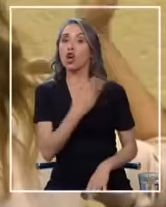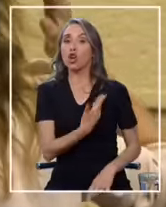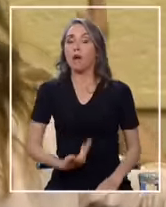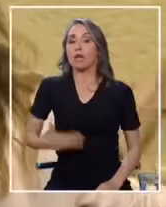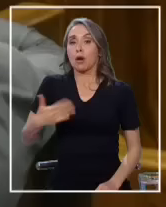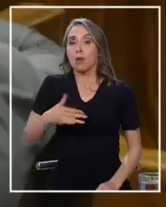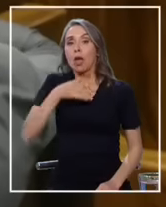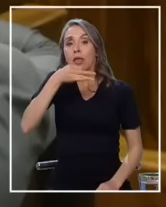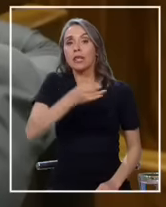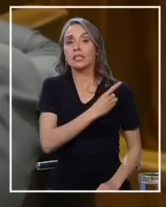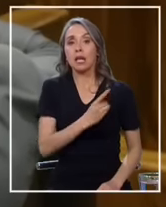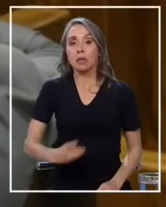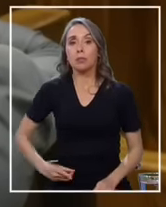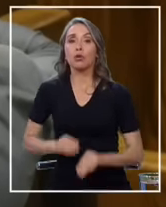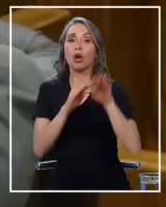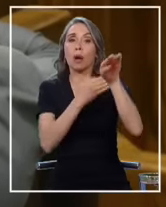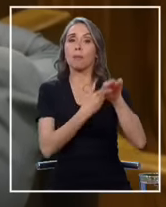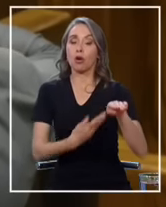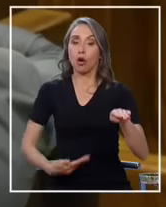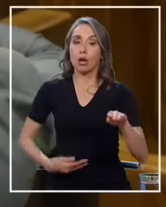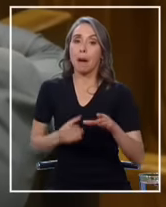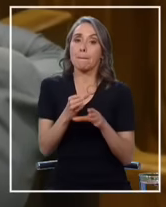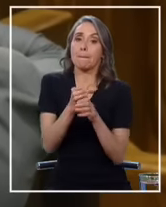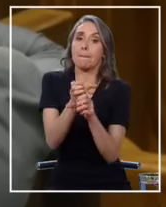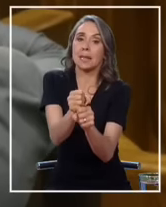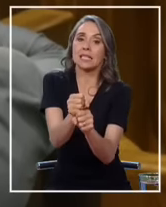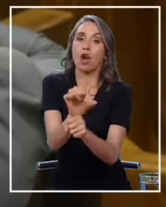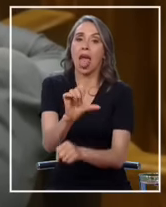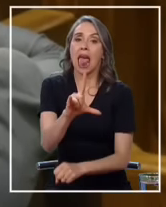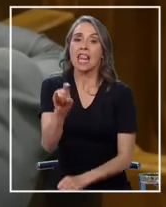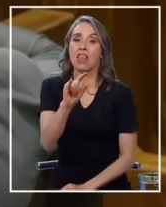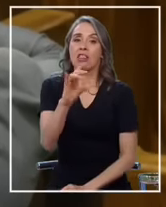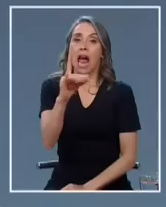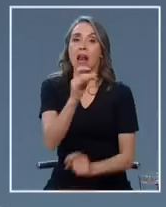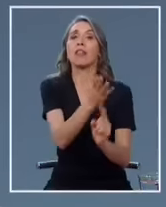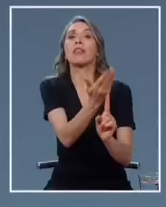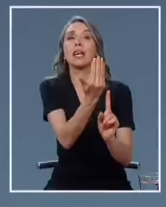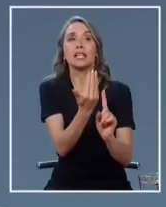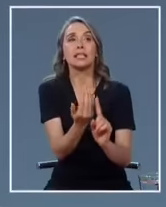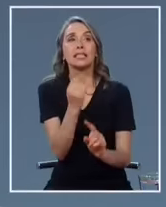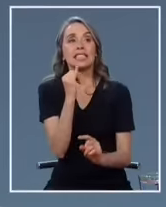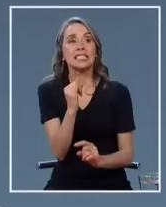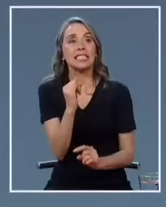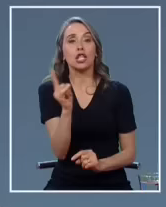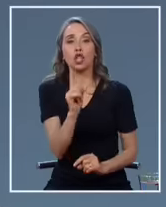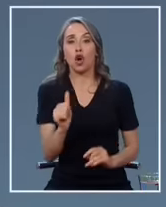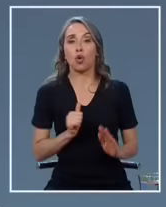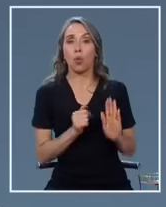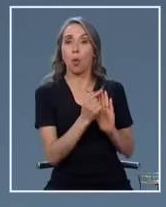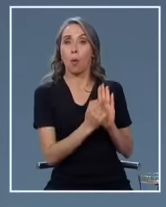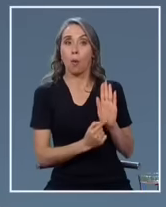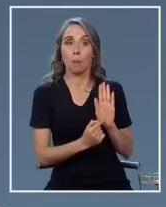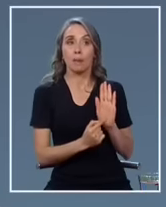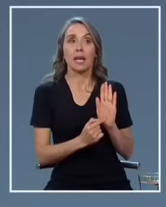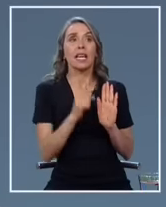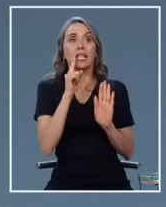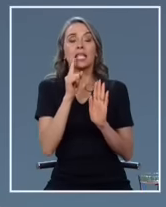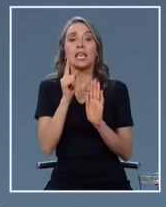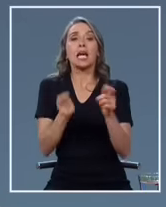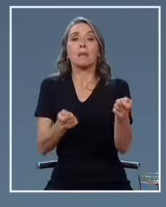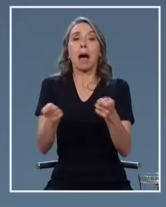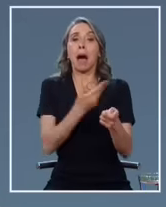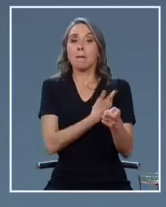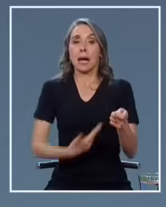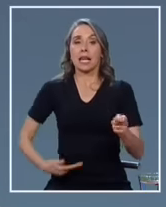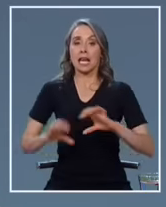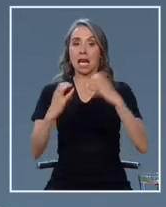fundamental, dicen diputados oficialistas que le ponen presión a Álvaro Elizalde. Si se incumple la conducción de la mesa a la